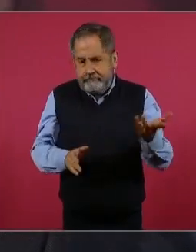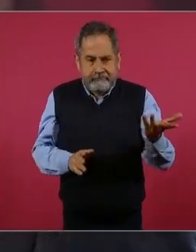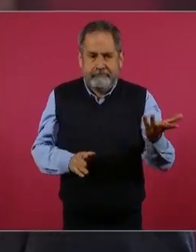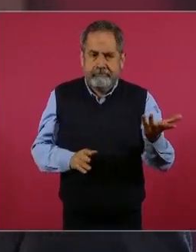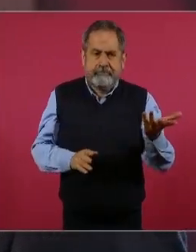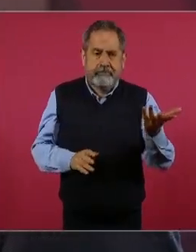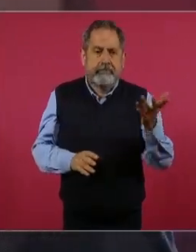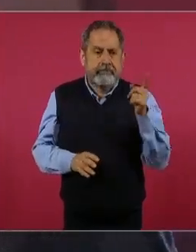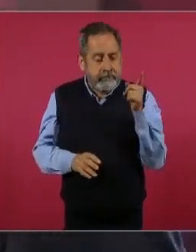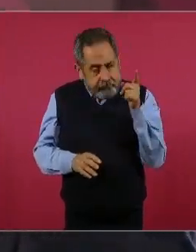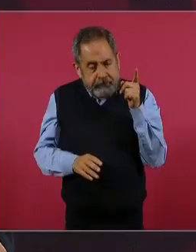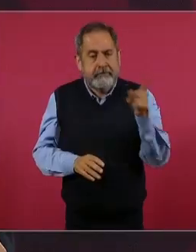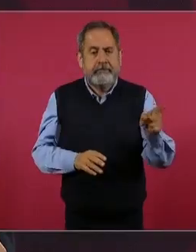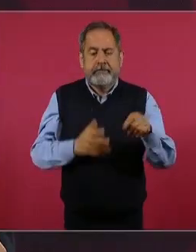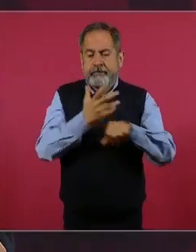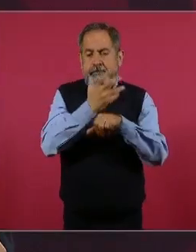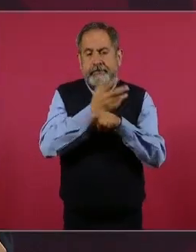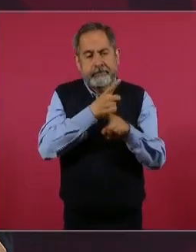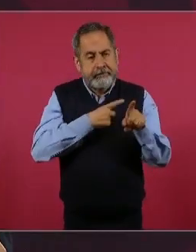que debe de